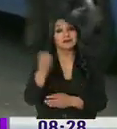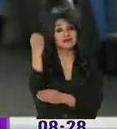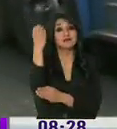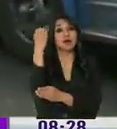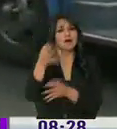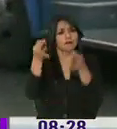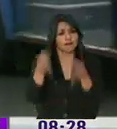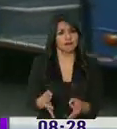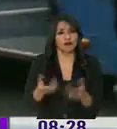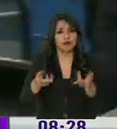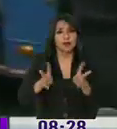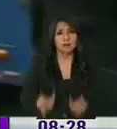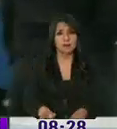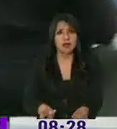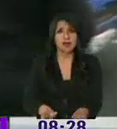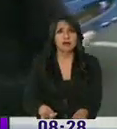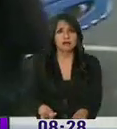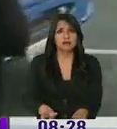e inclusive